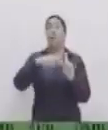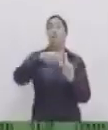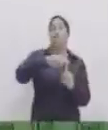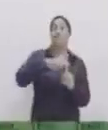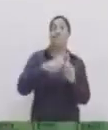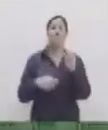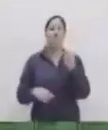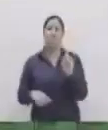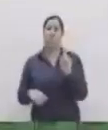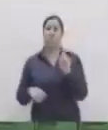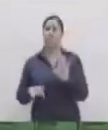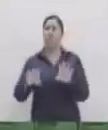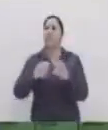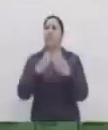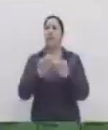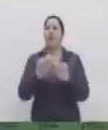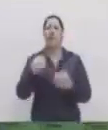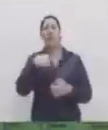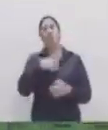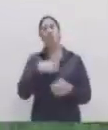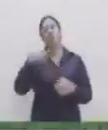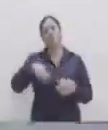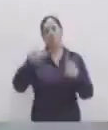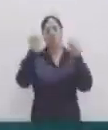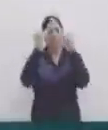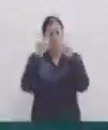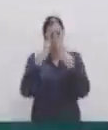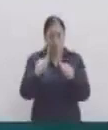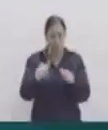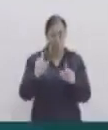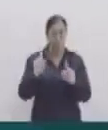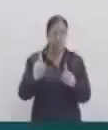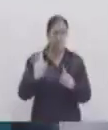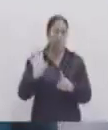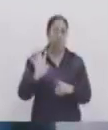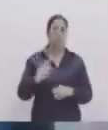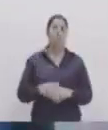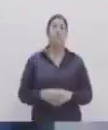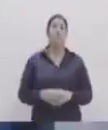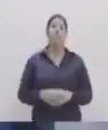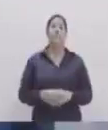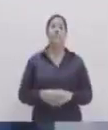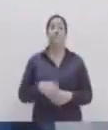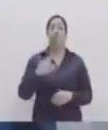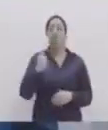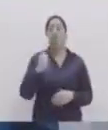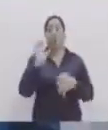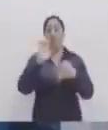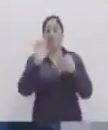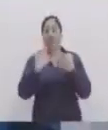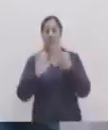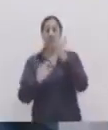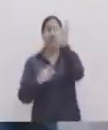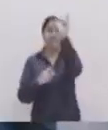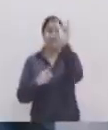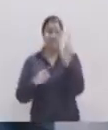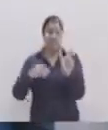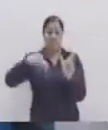más 1. Entonces vamos a empezar a analizarla correctamente de esta manera. Los elementos